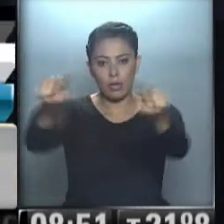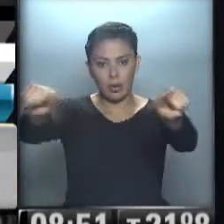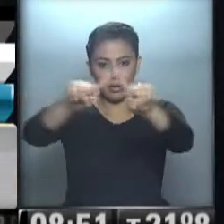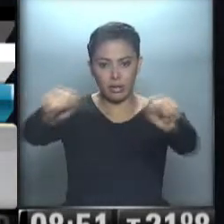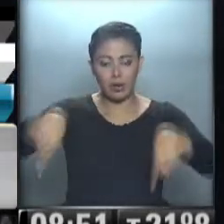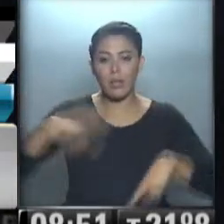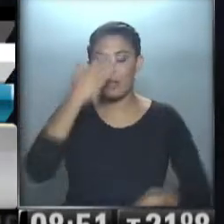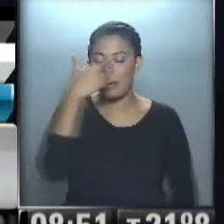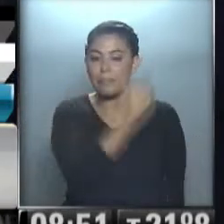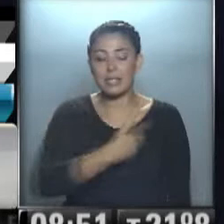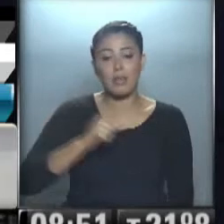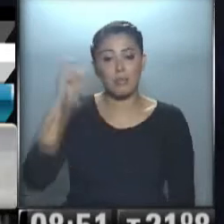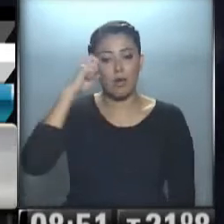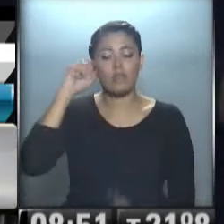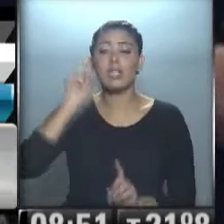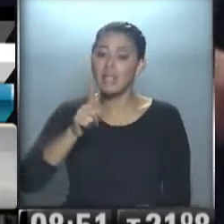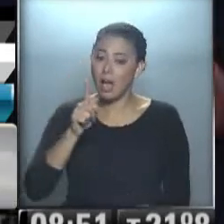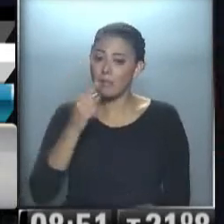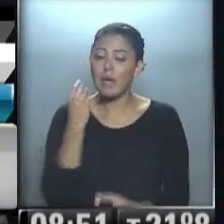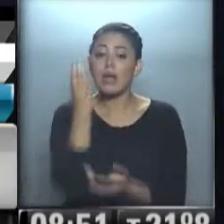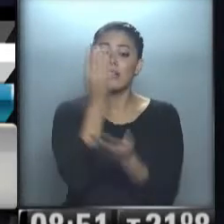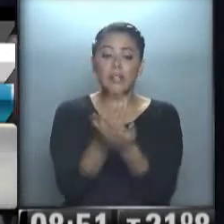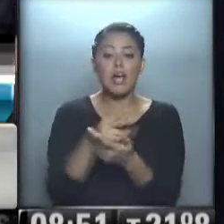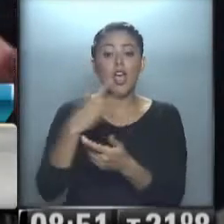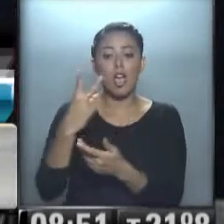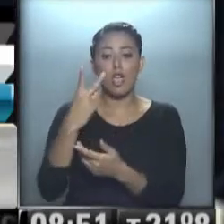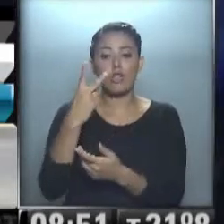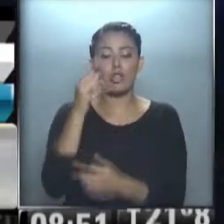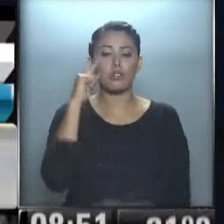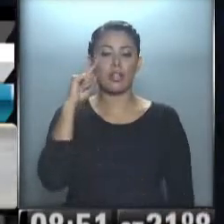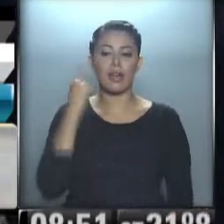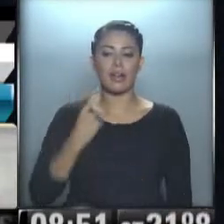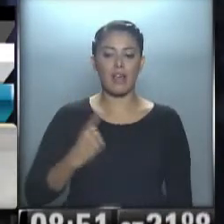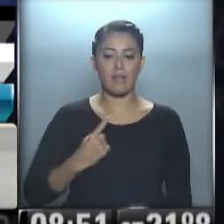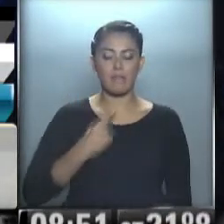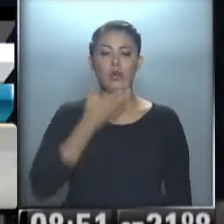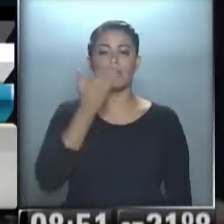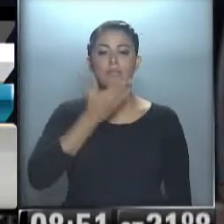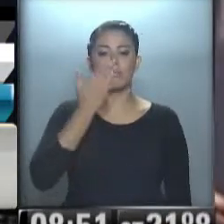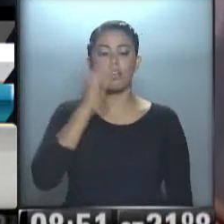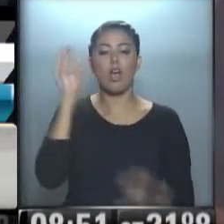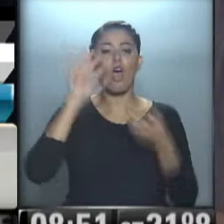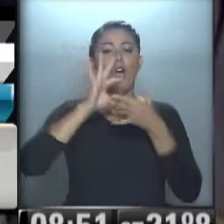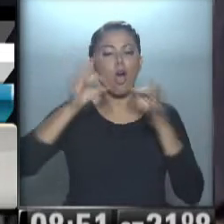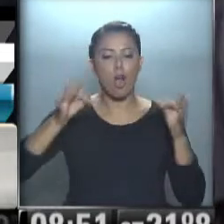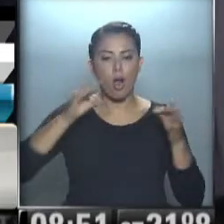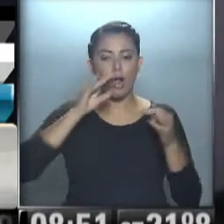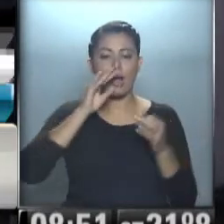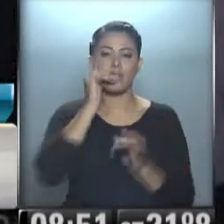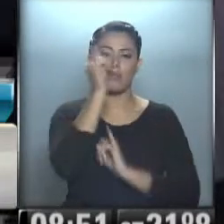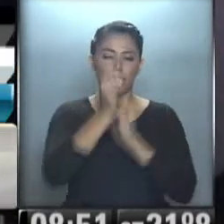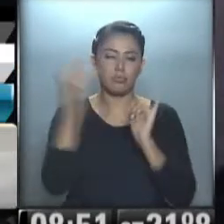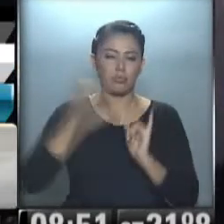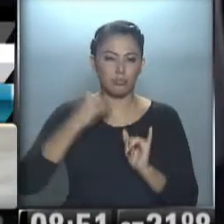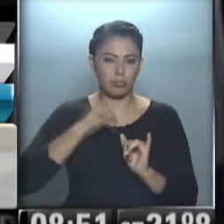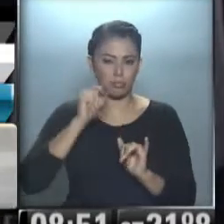presidente del parlamento quien hizo lo propio mientras dos rabinos recitaban salmos y oraciones fúnebres sharon recordamos